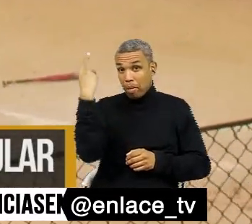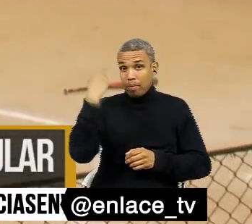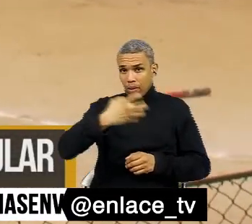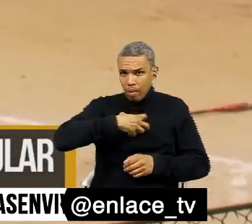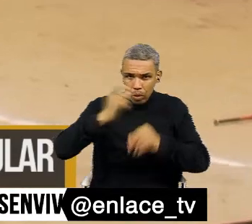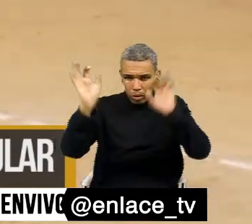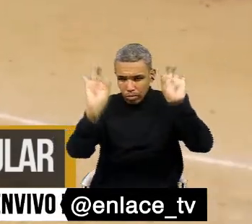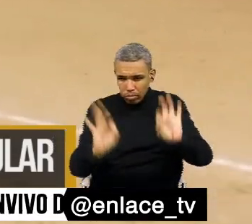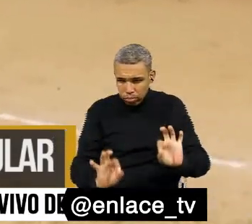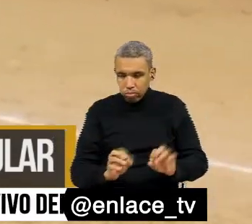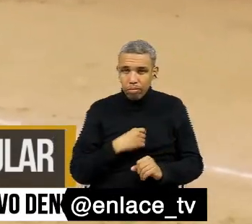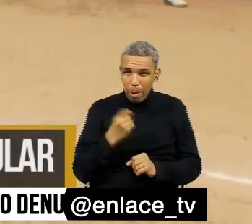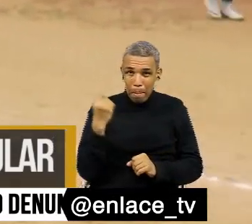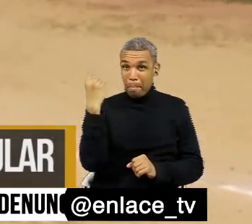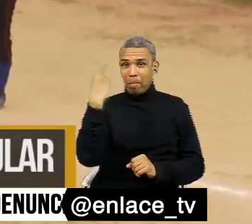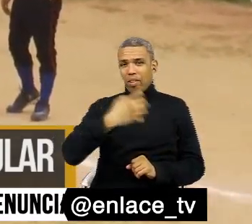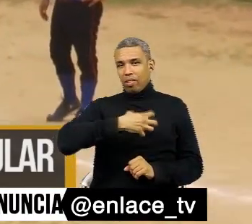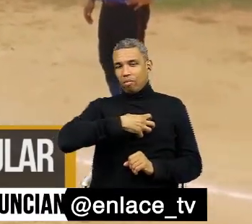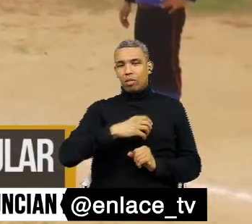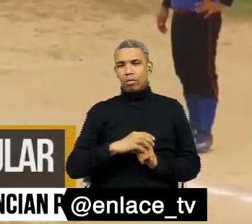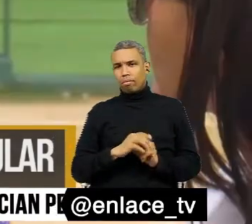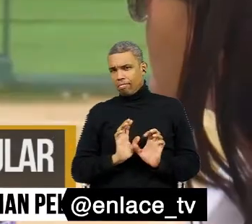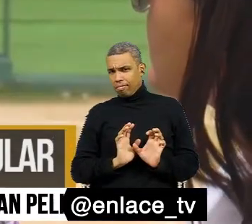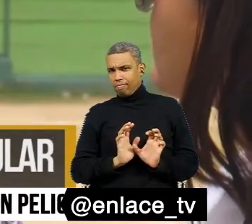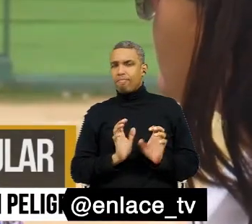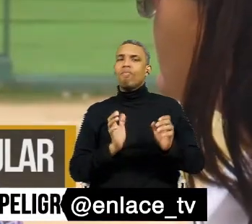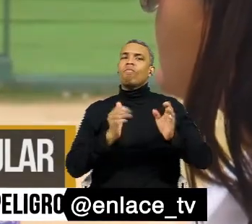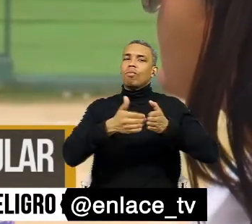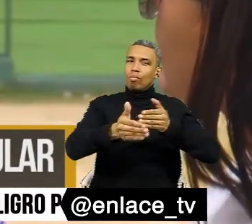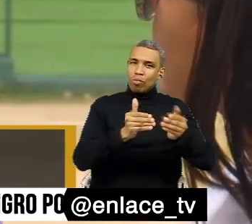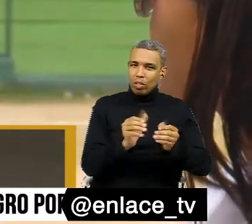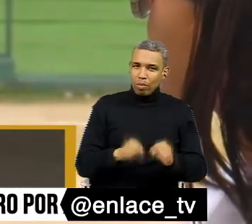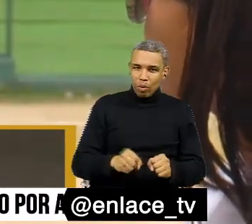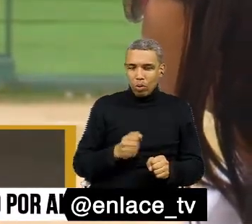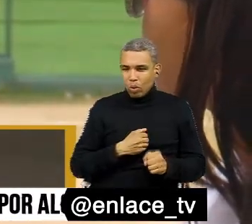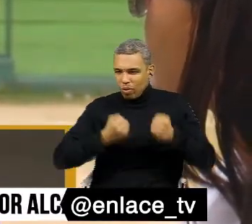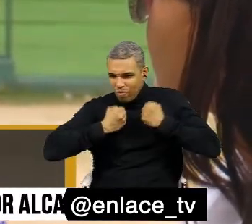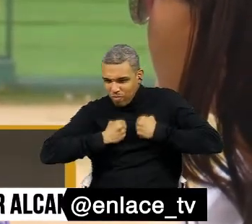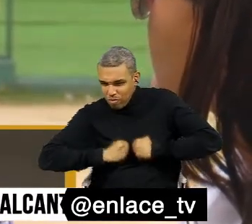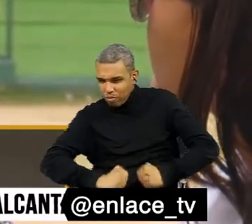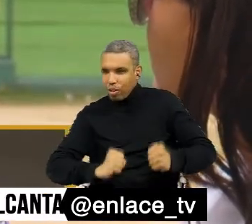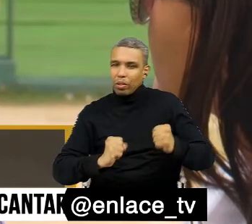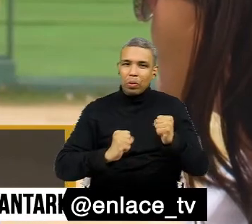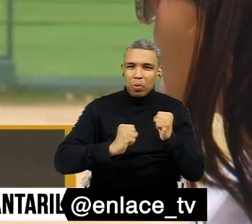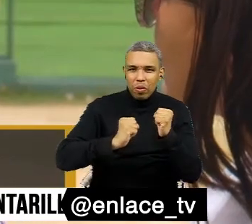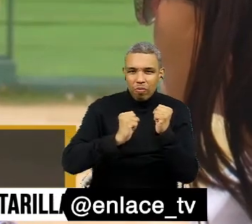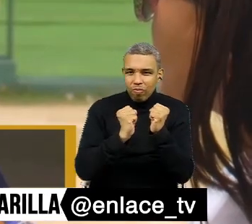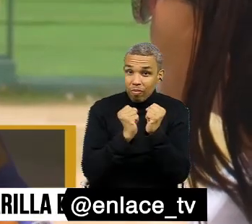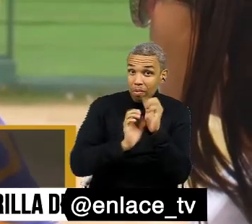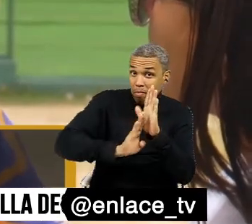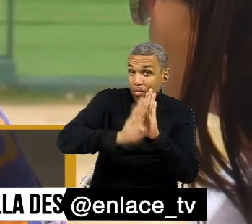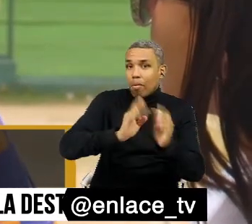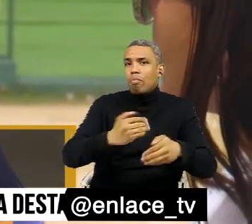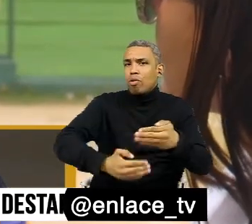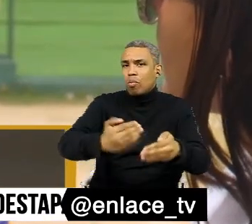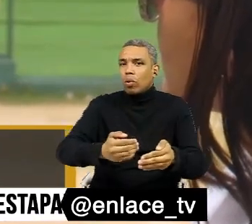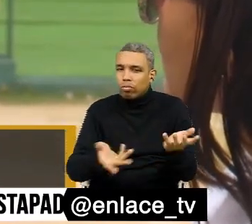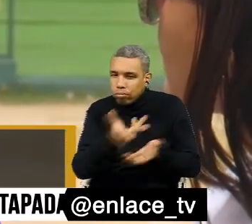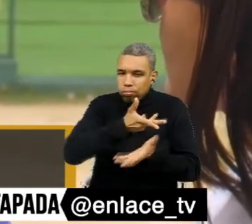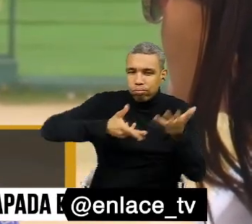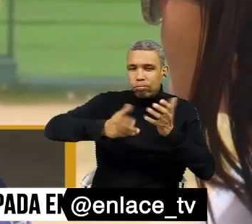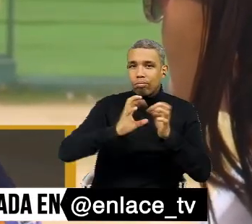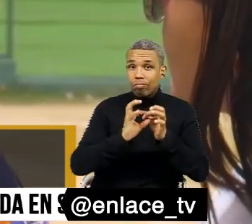estamos jugando. Entonces, pues ya se ven los avances, el progreso del equipo y lo importante, la integración tanto de nosotros como la de familia, y queremos que la demás